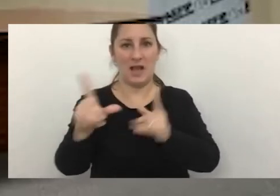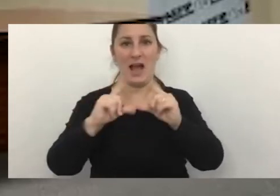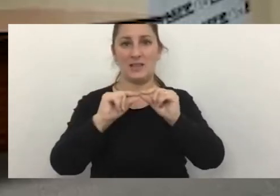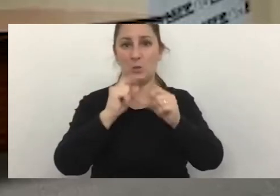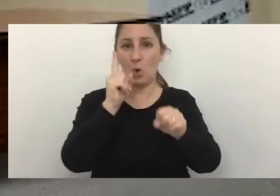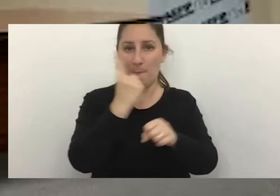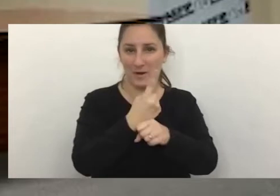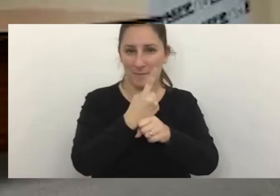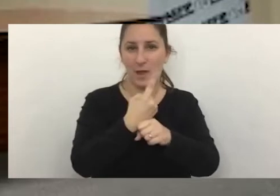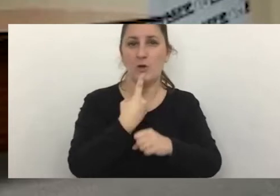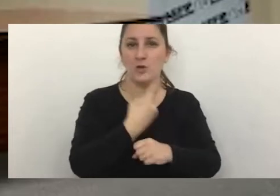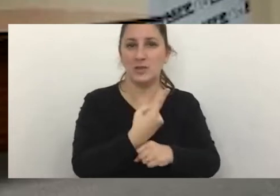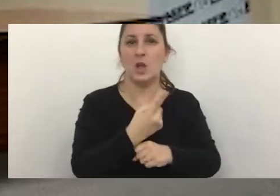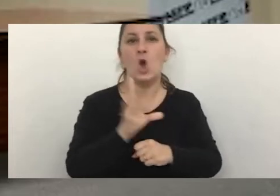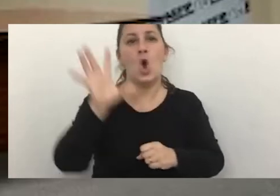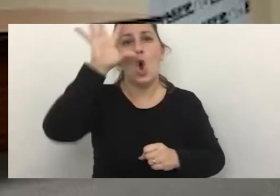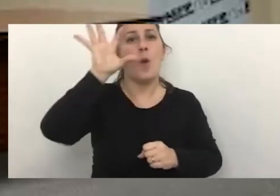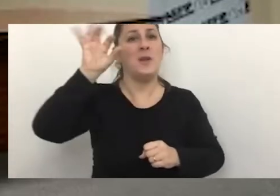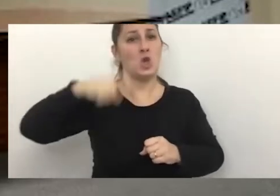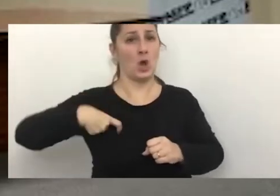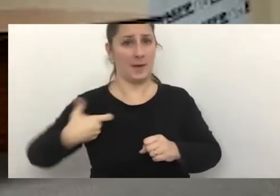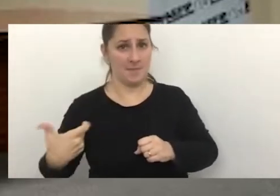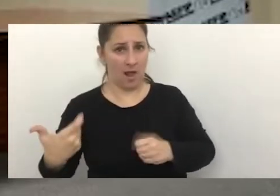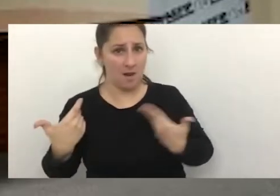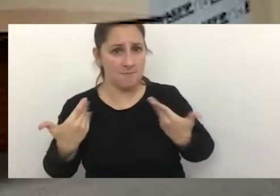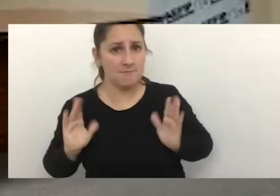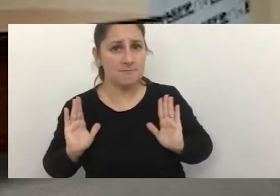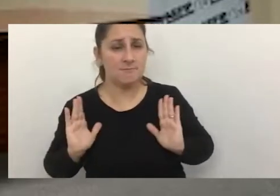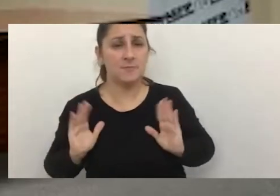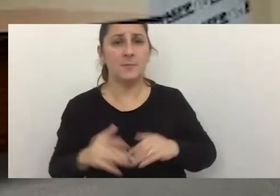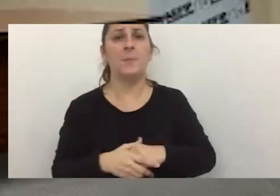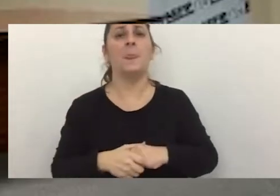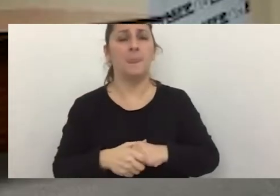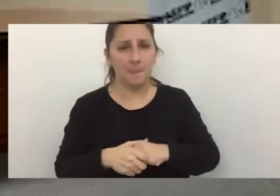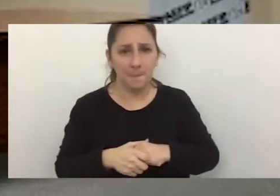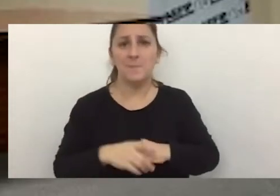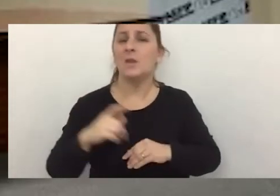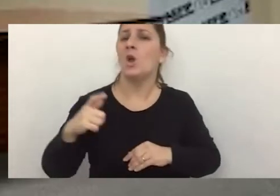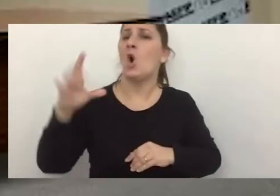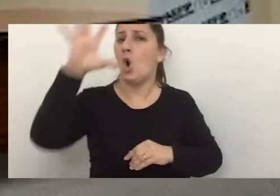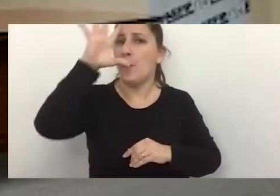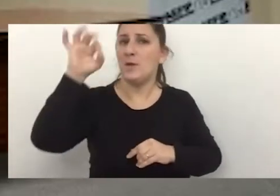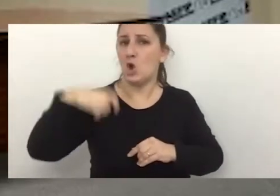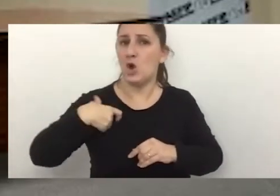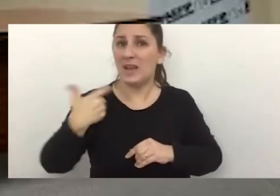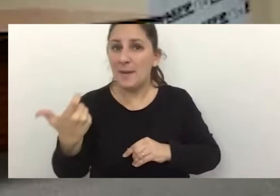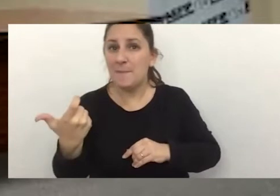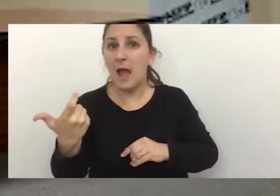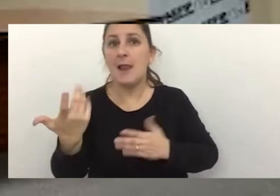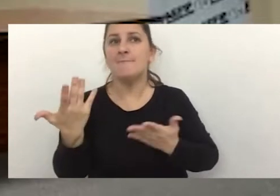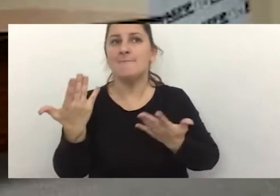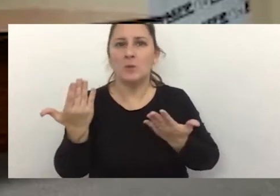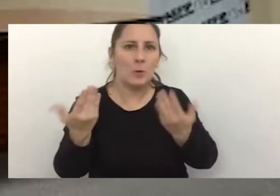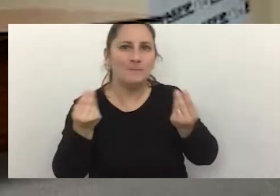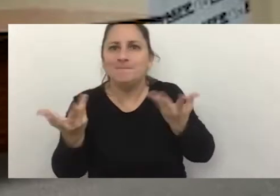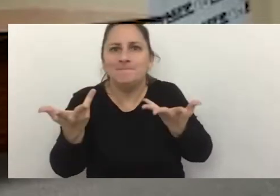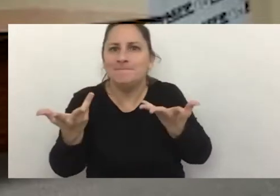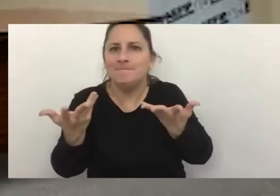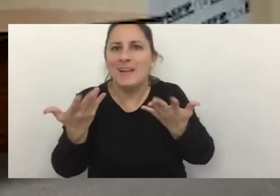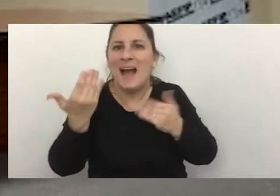dice opinión gremial. Claro que opinión gremial es bastante limitado. Uno dice,